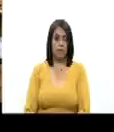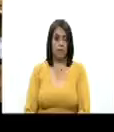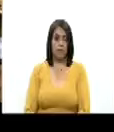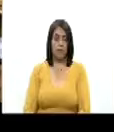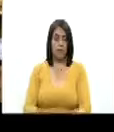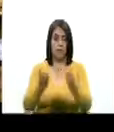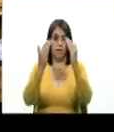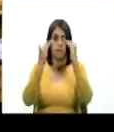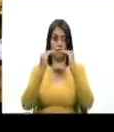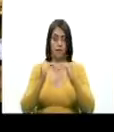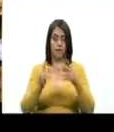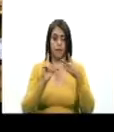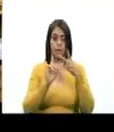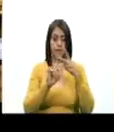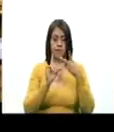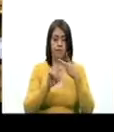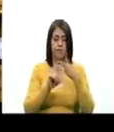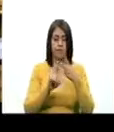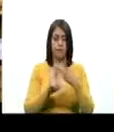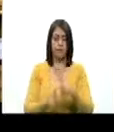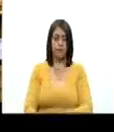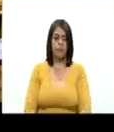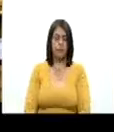Siguiente punto del orden del día, señora secretaria.